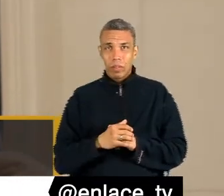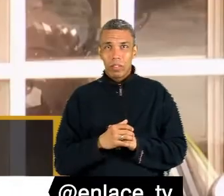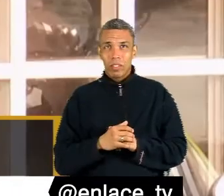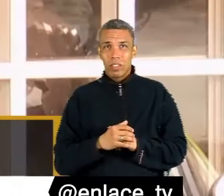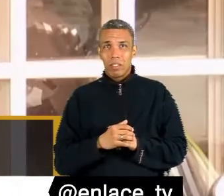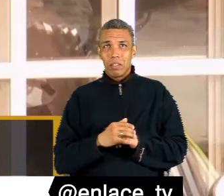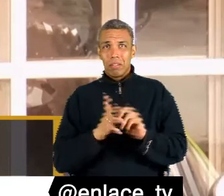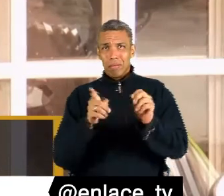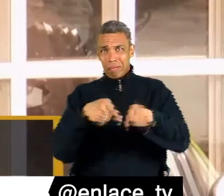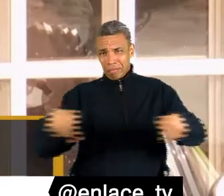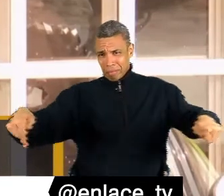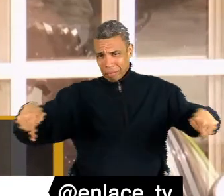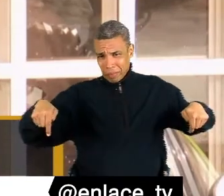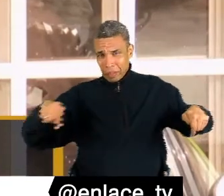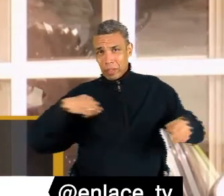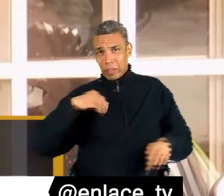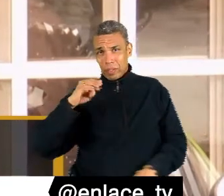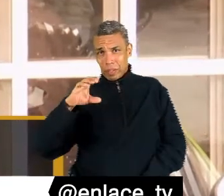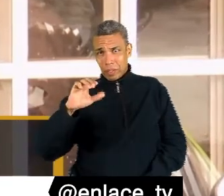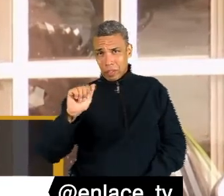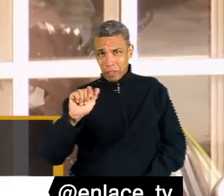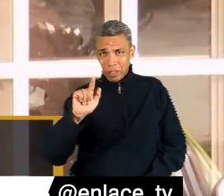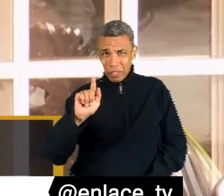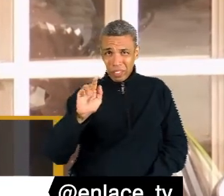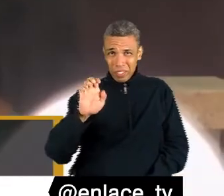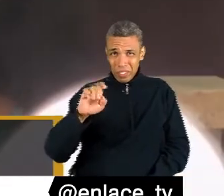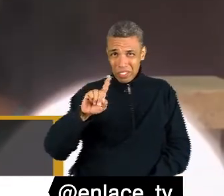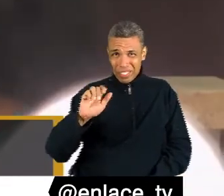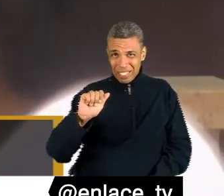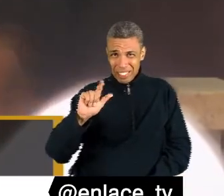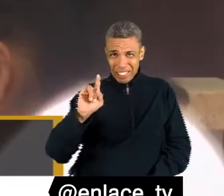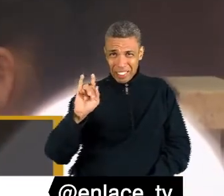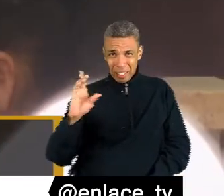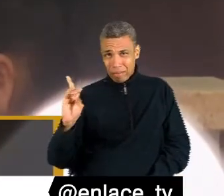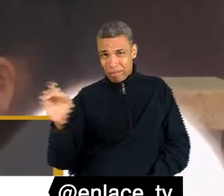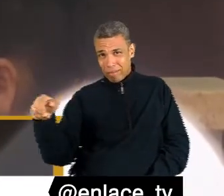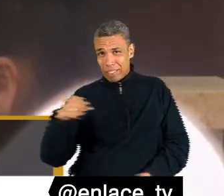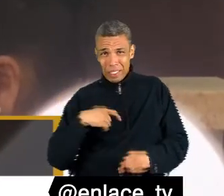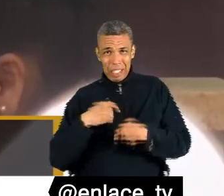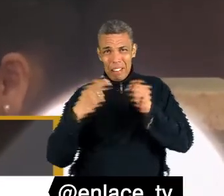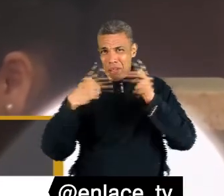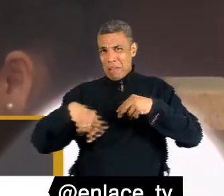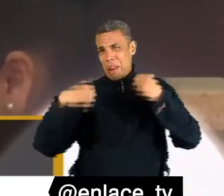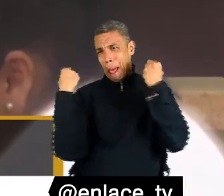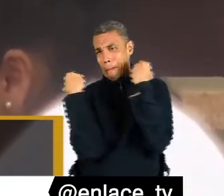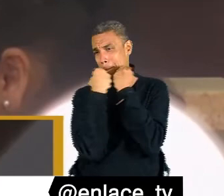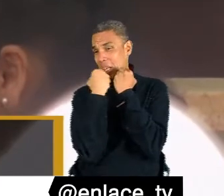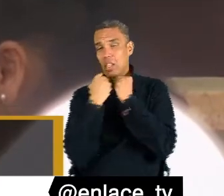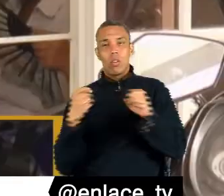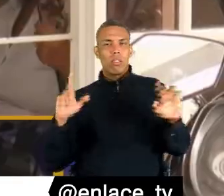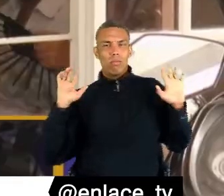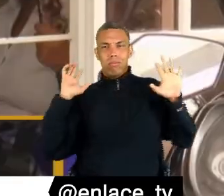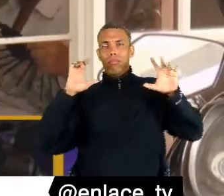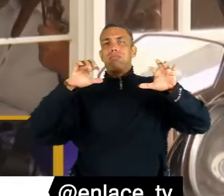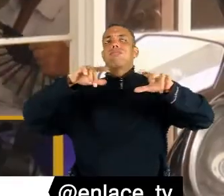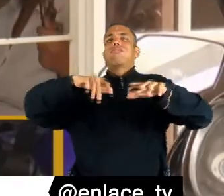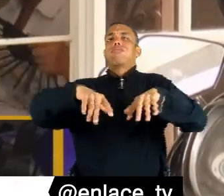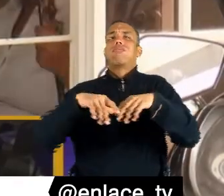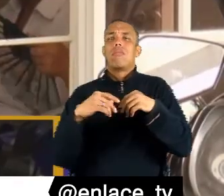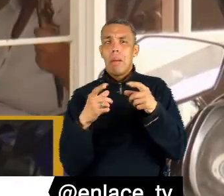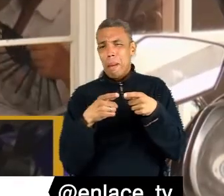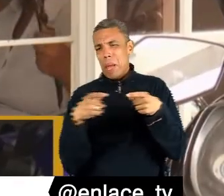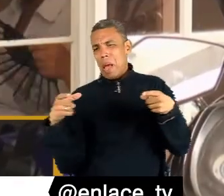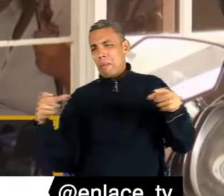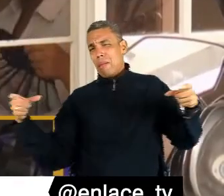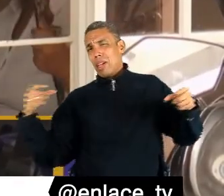Café Salud está sin aire acondicionado y eso se amontona, se aglomera mucha gente y la gente está inconforme por esa cuestión. Usted